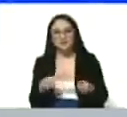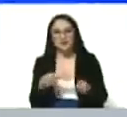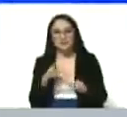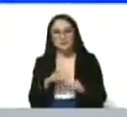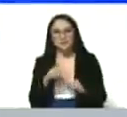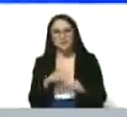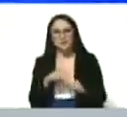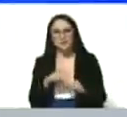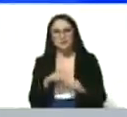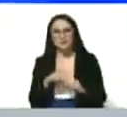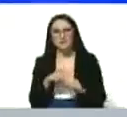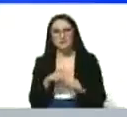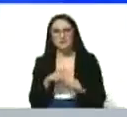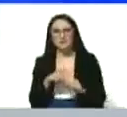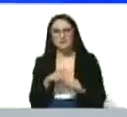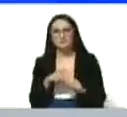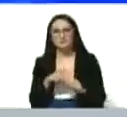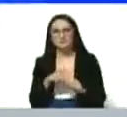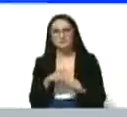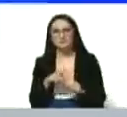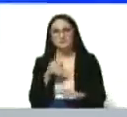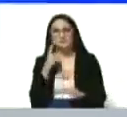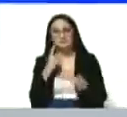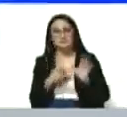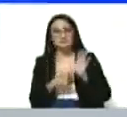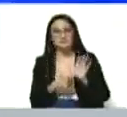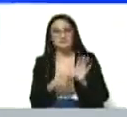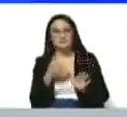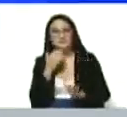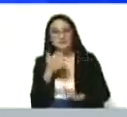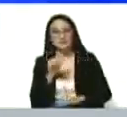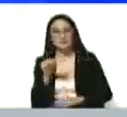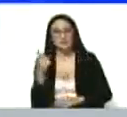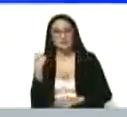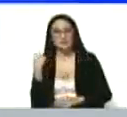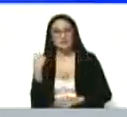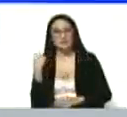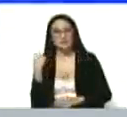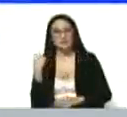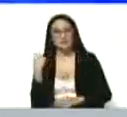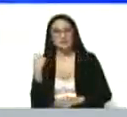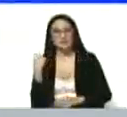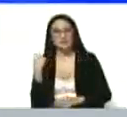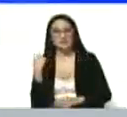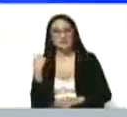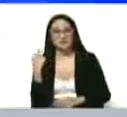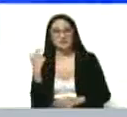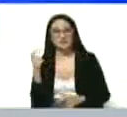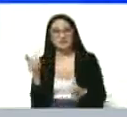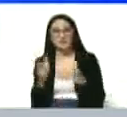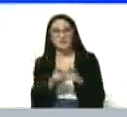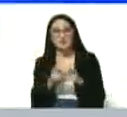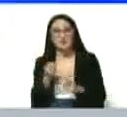petrolero. Este se evidenció apenas la semana pasada en la reunión